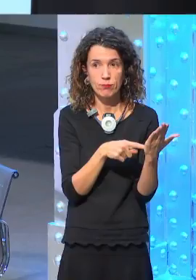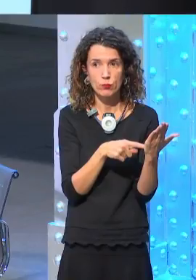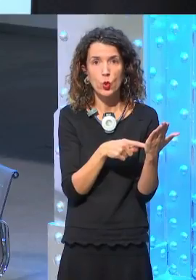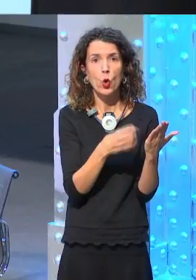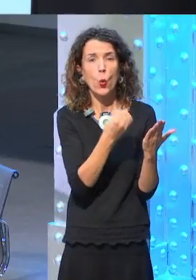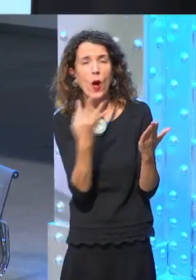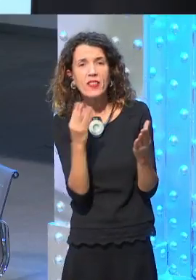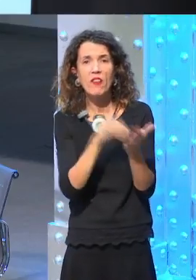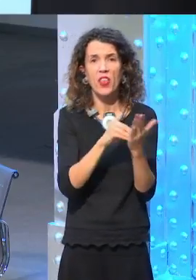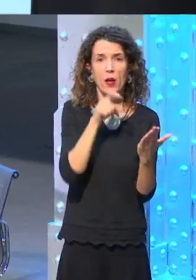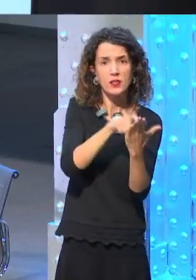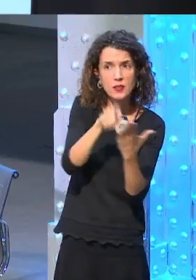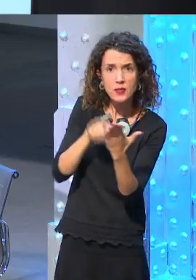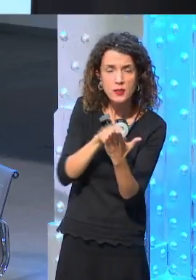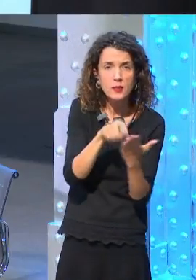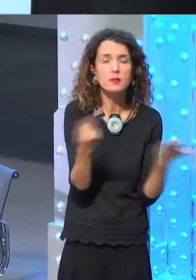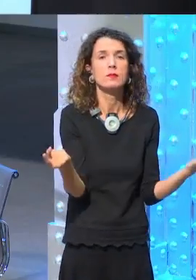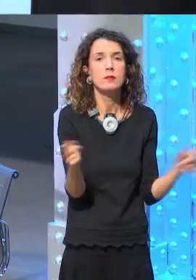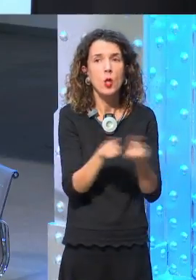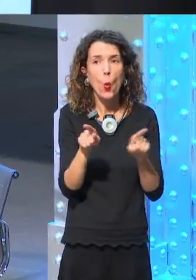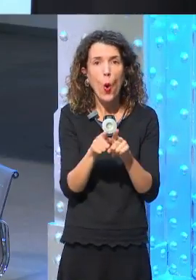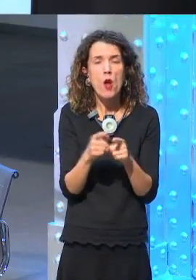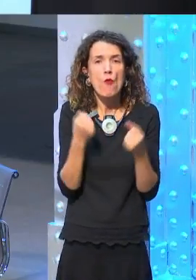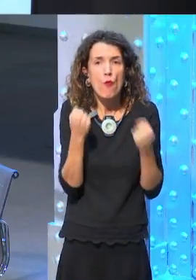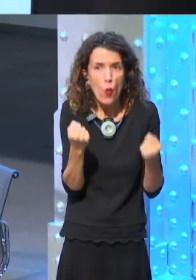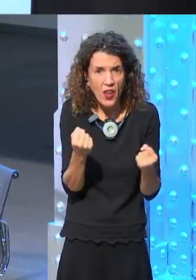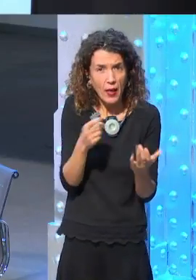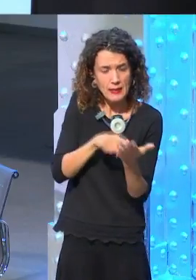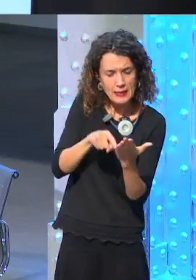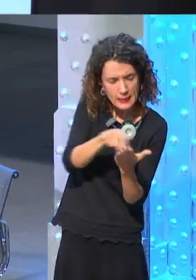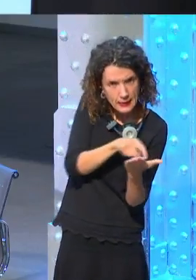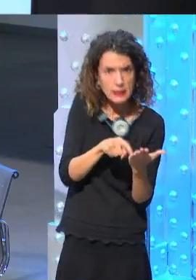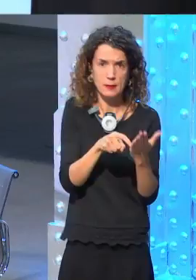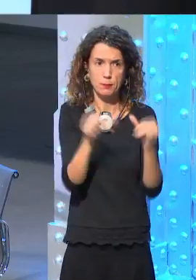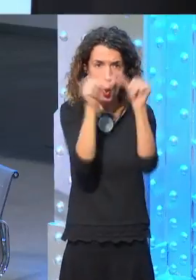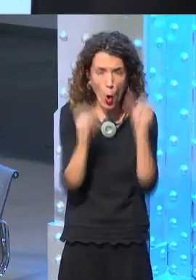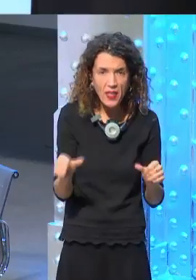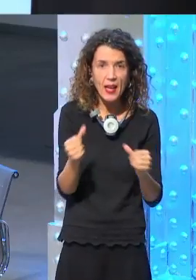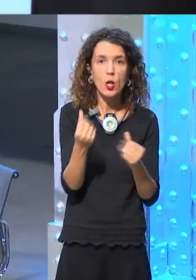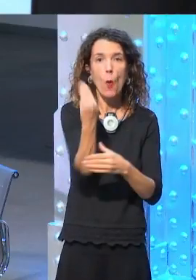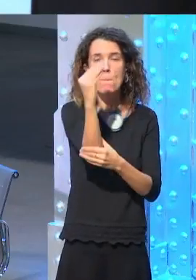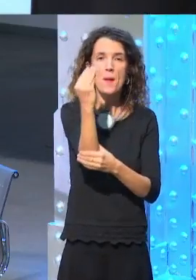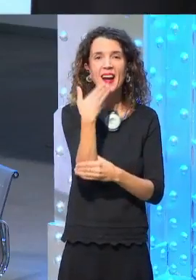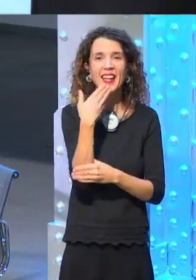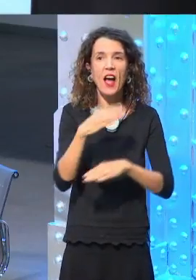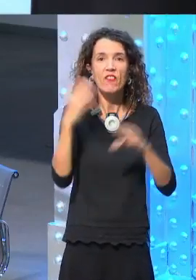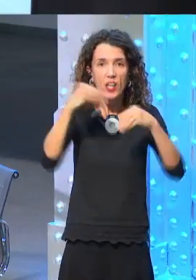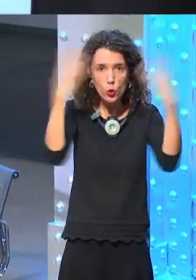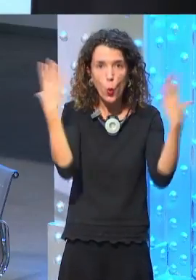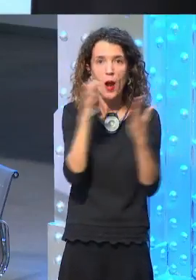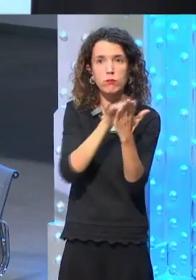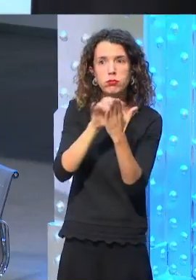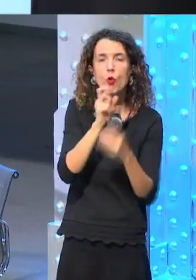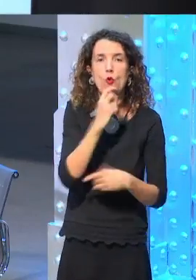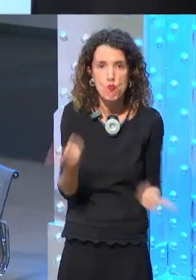cuánto has apretado el botón, cómo ha sido, cuánta fuerza has ejercido en ese modelo, en esa maqueta virtual. Y